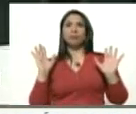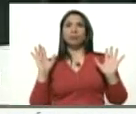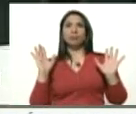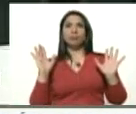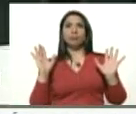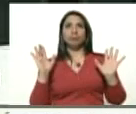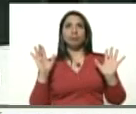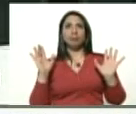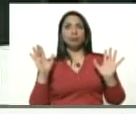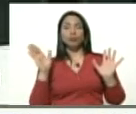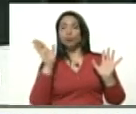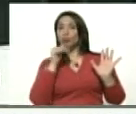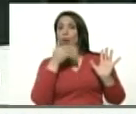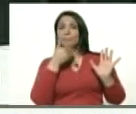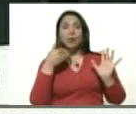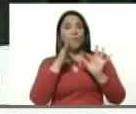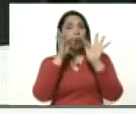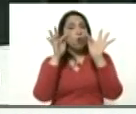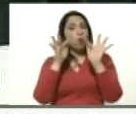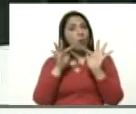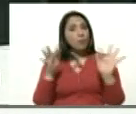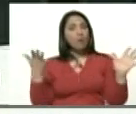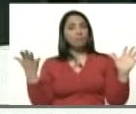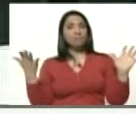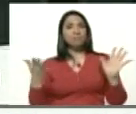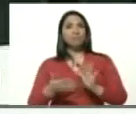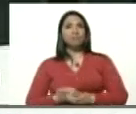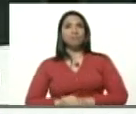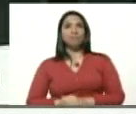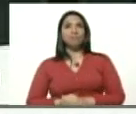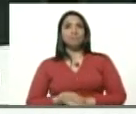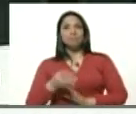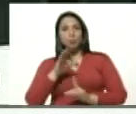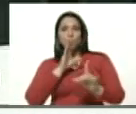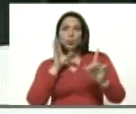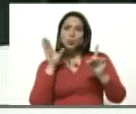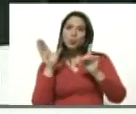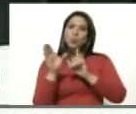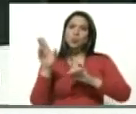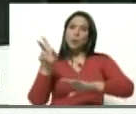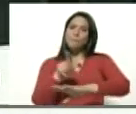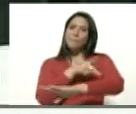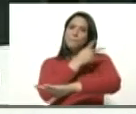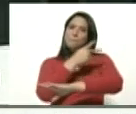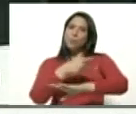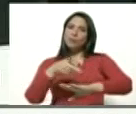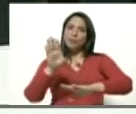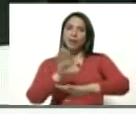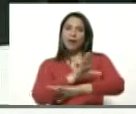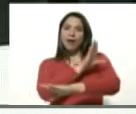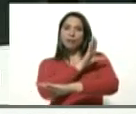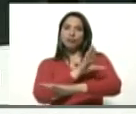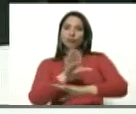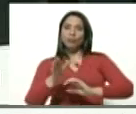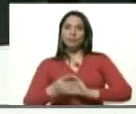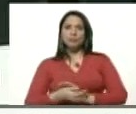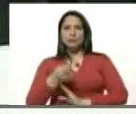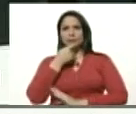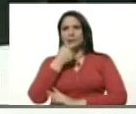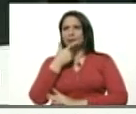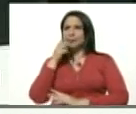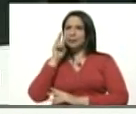Y no hay mejor forma que a través de la cultura, la poesía, el canto. Una